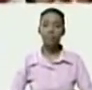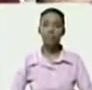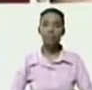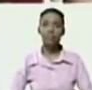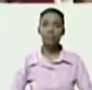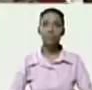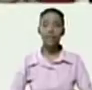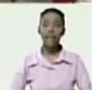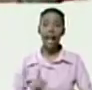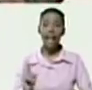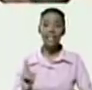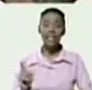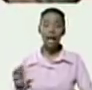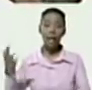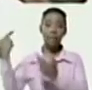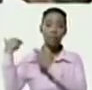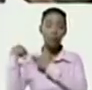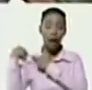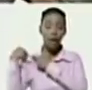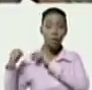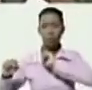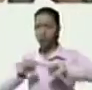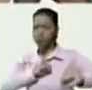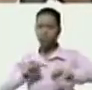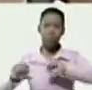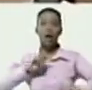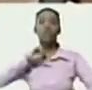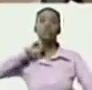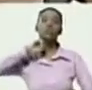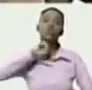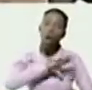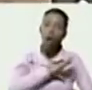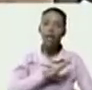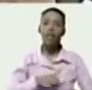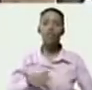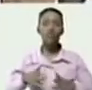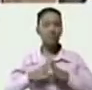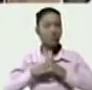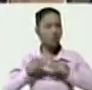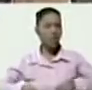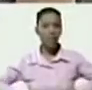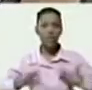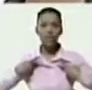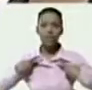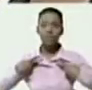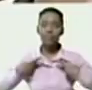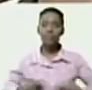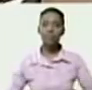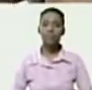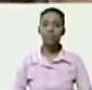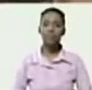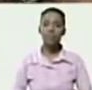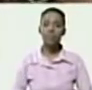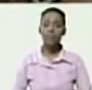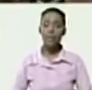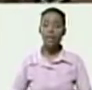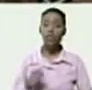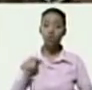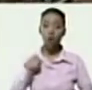y es esa carga que nos ha movido a nosotros históricamente toda la vida. Y la